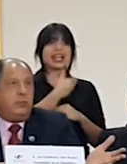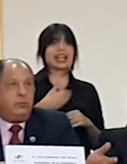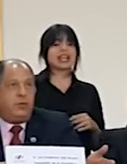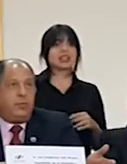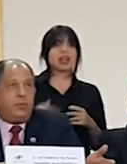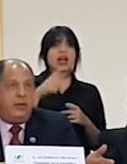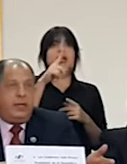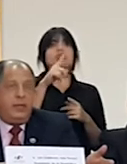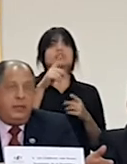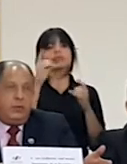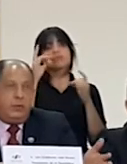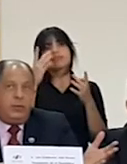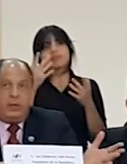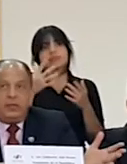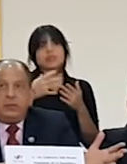es